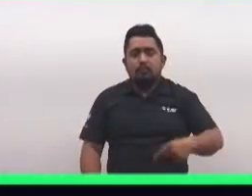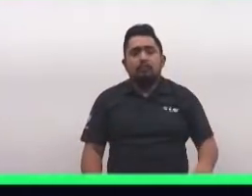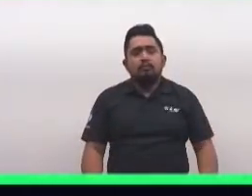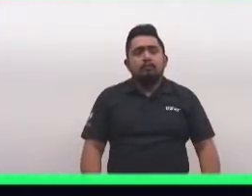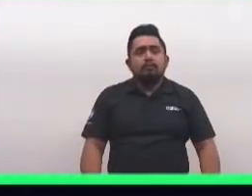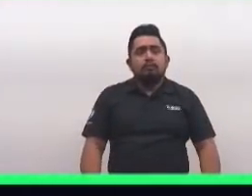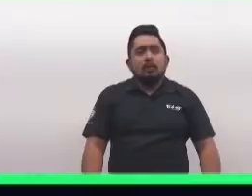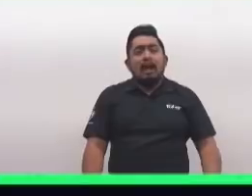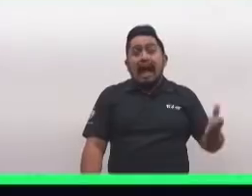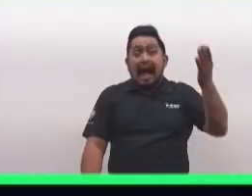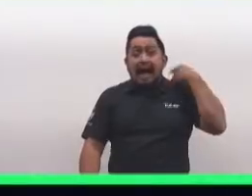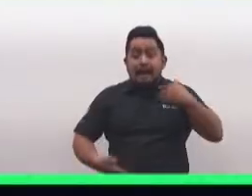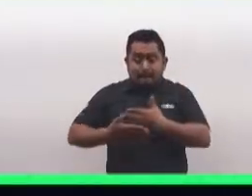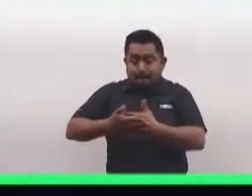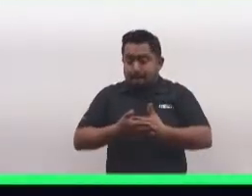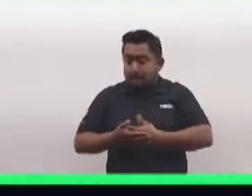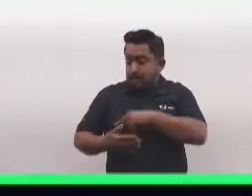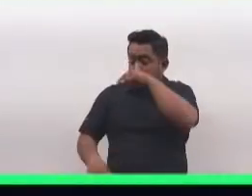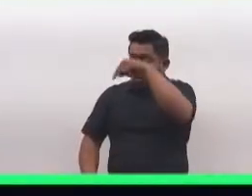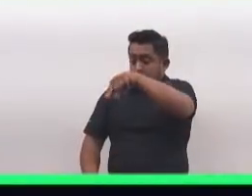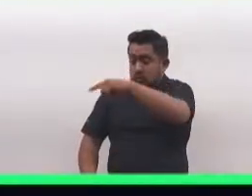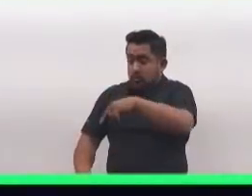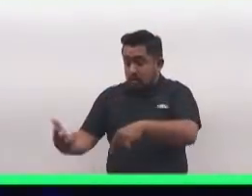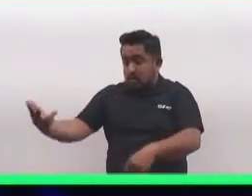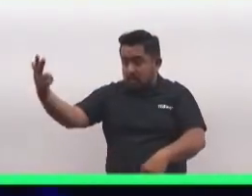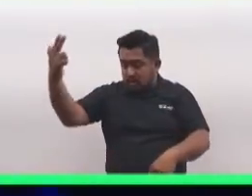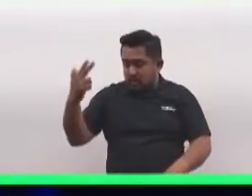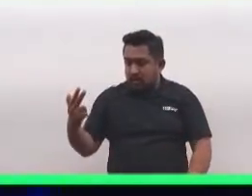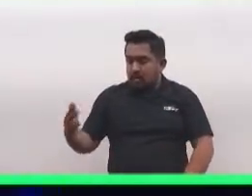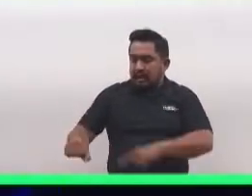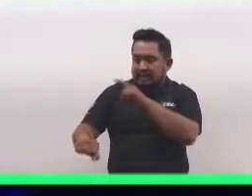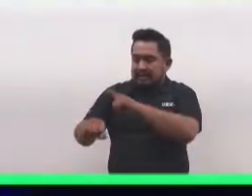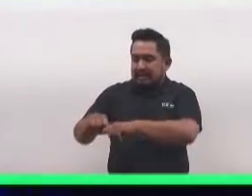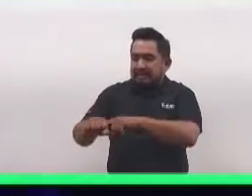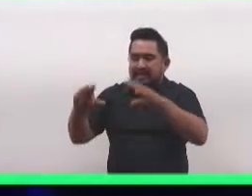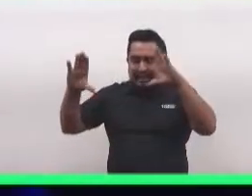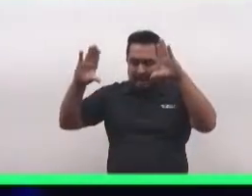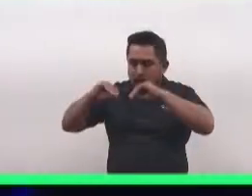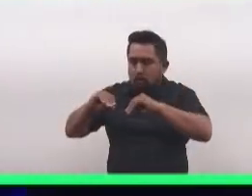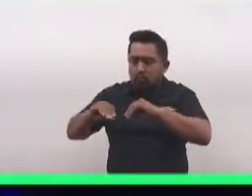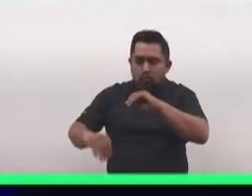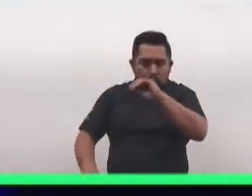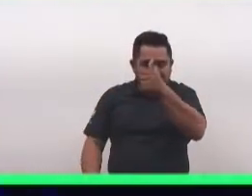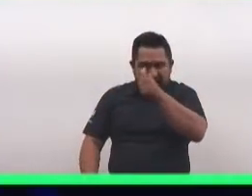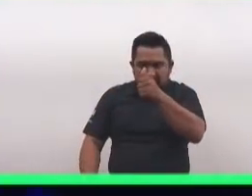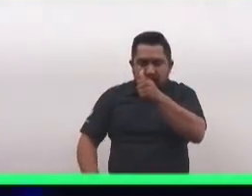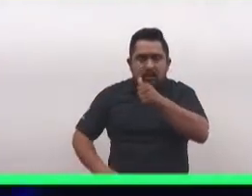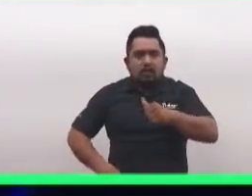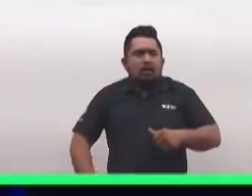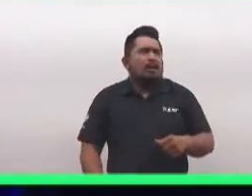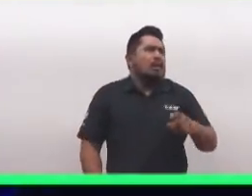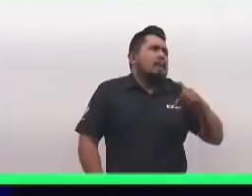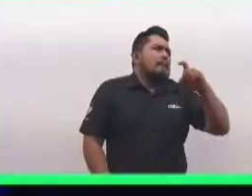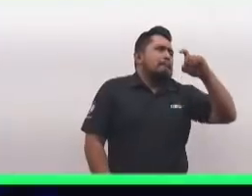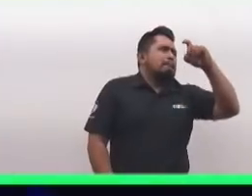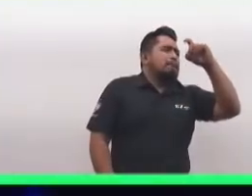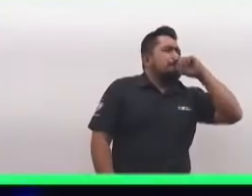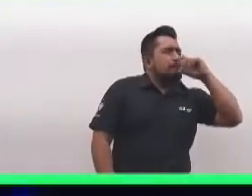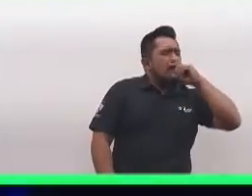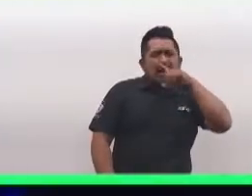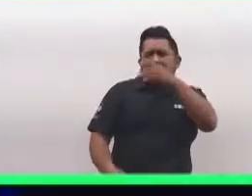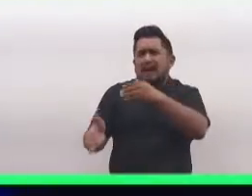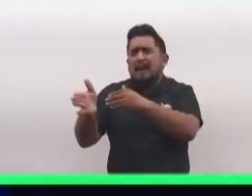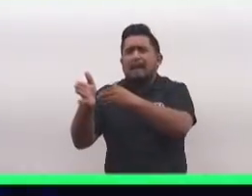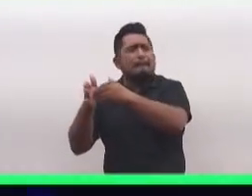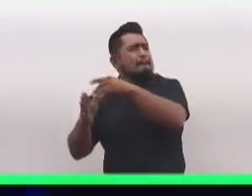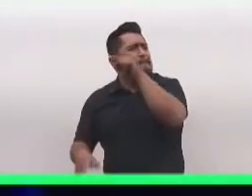antes les decía a mis hijos los quiero aquí a las 10 de la noche papas ya está ahora abren